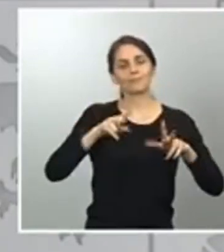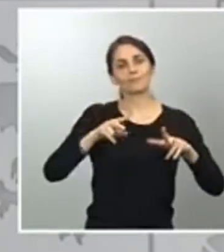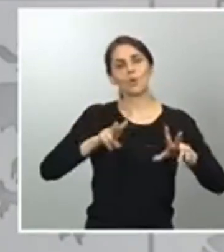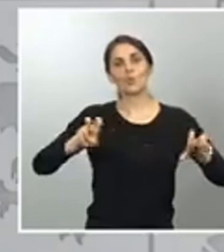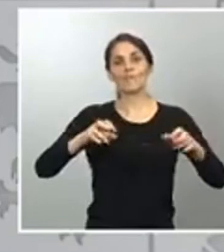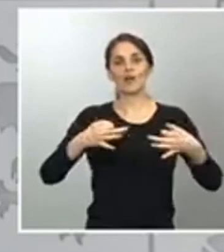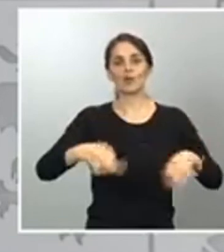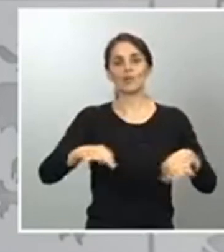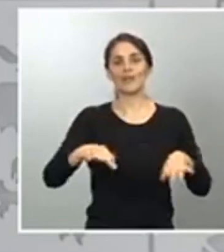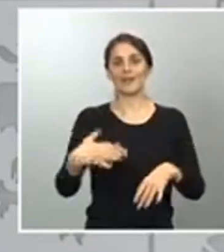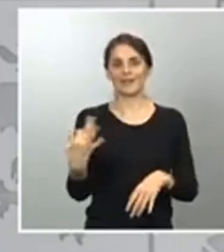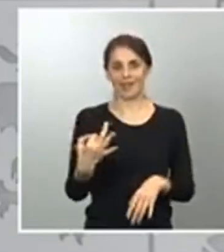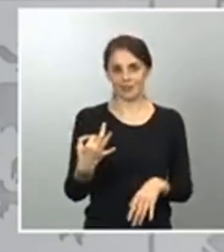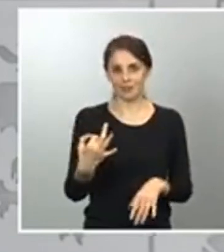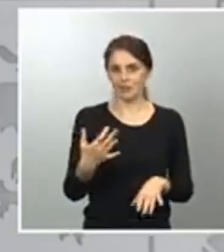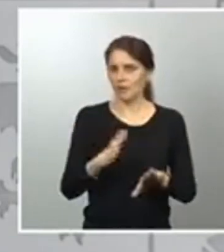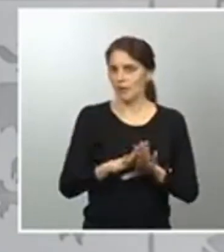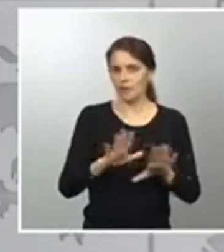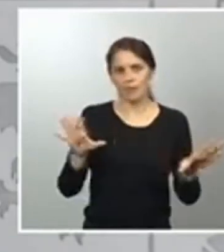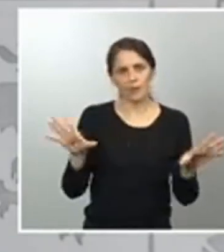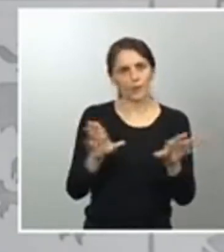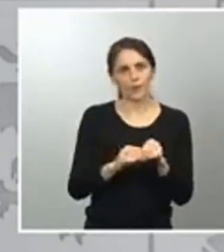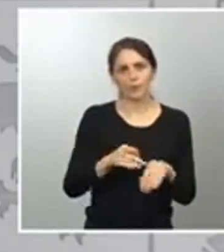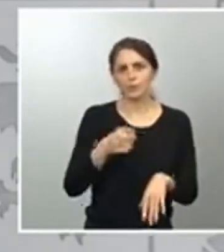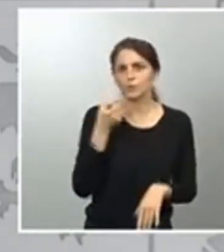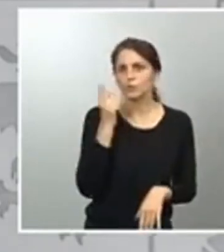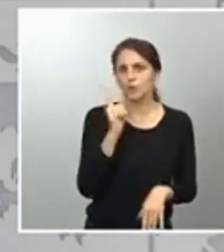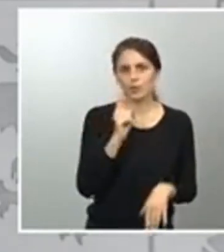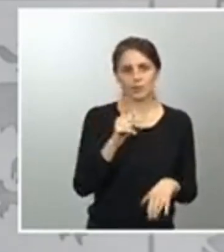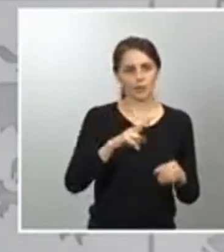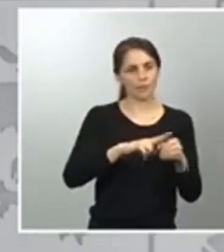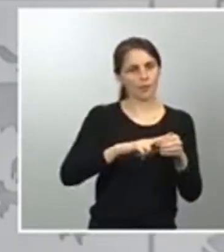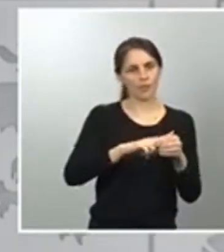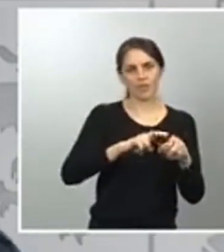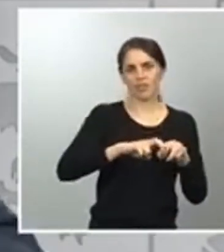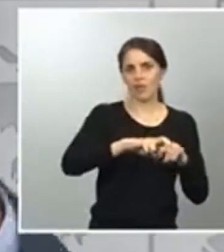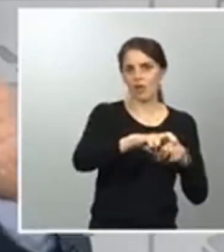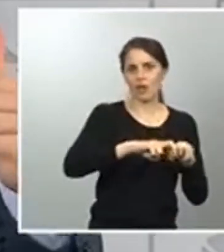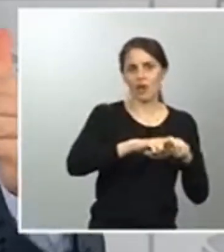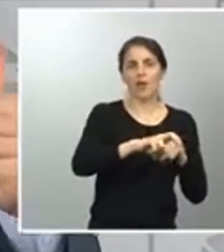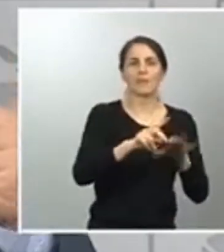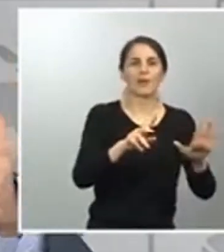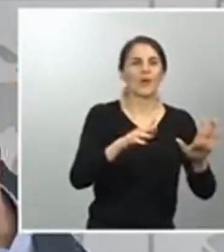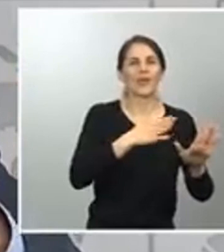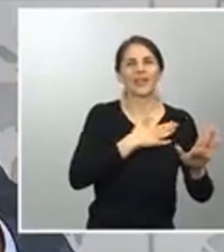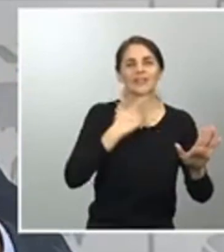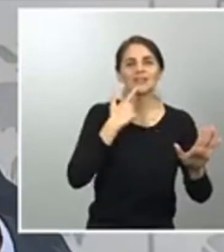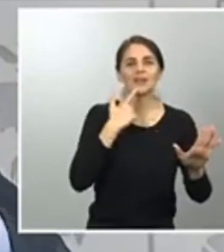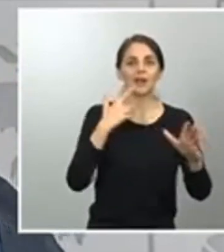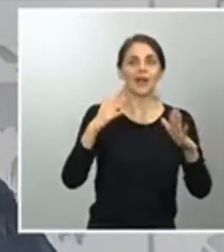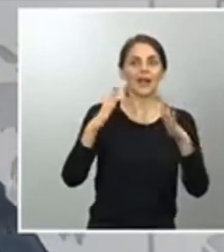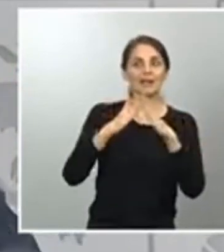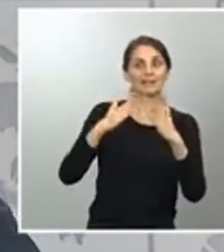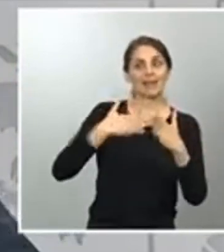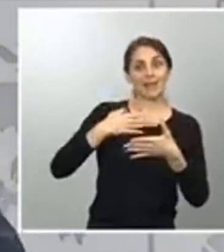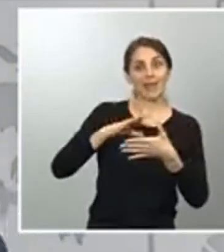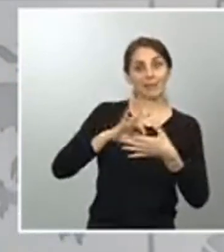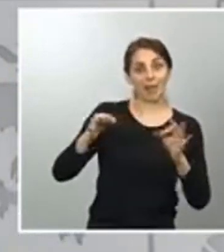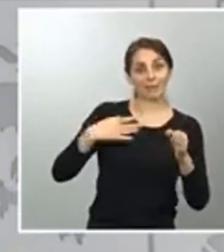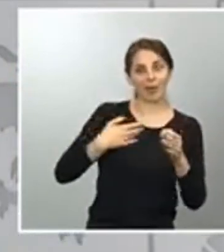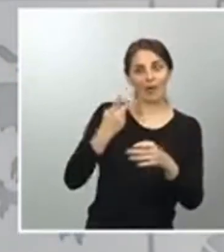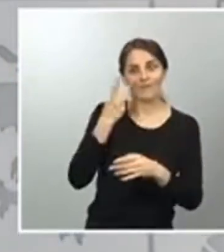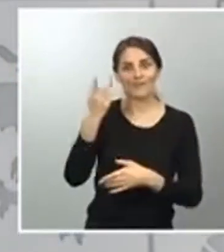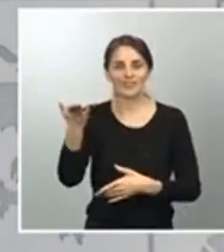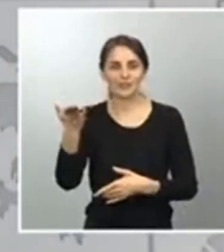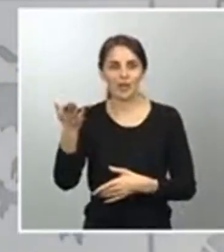esos movimientos intraprovinciales, pero no a la casa de tu amigo o no a la casa de un familiar. Como he